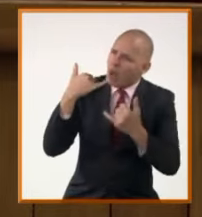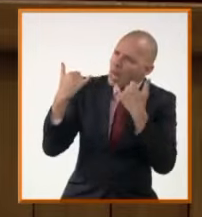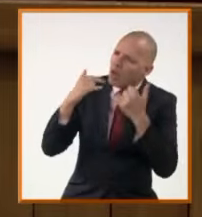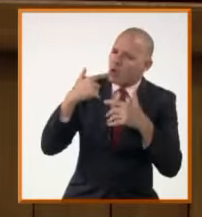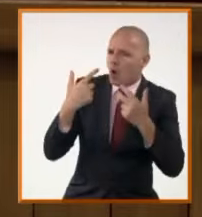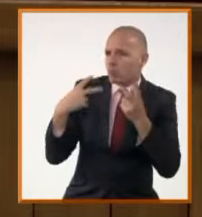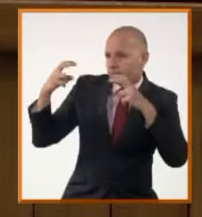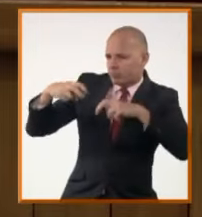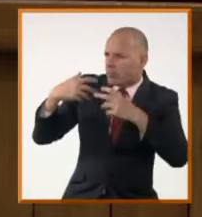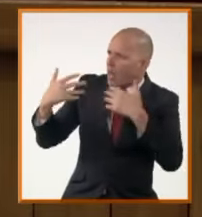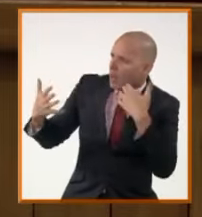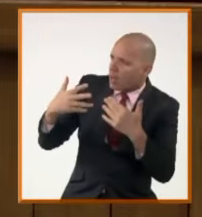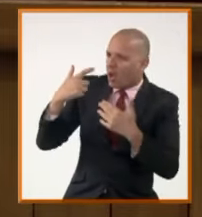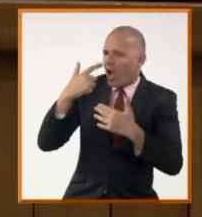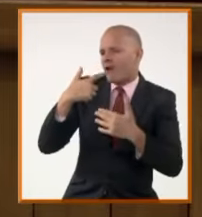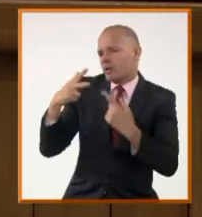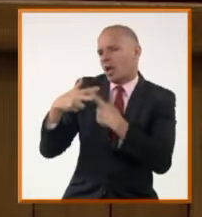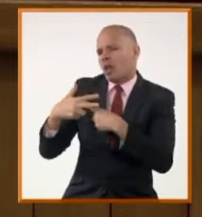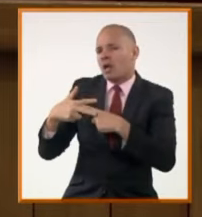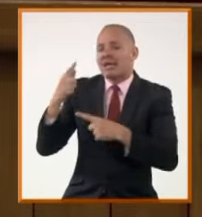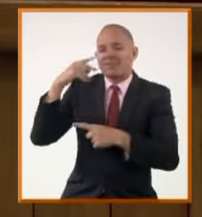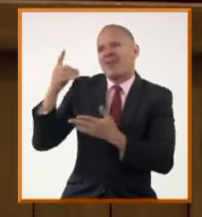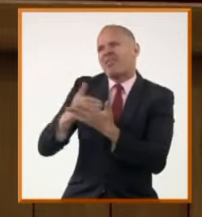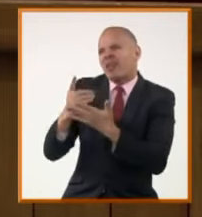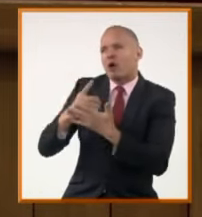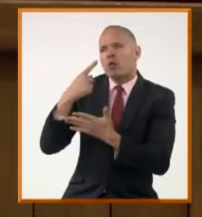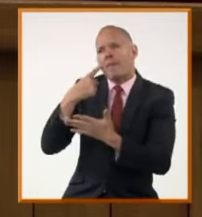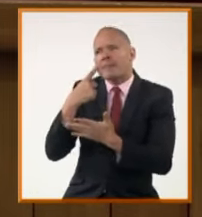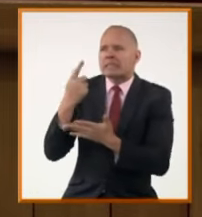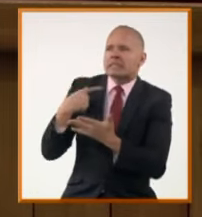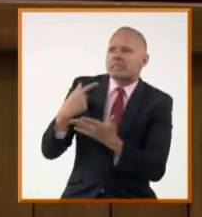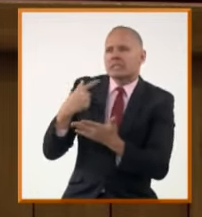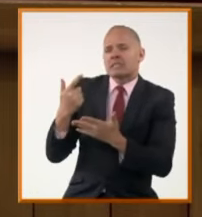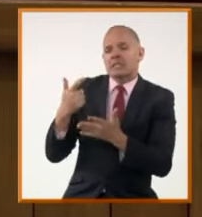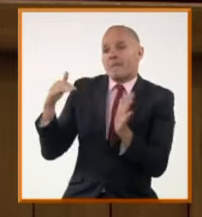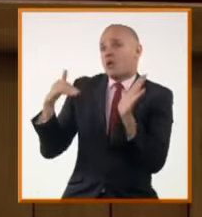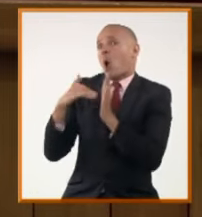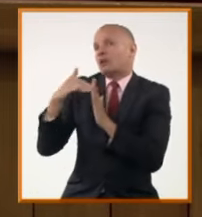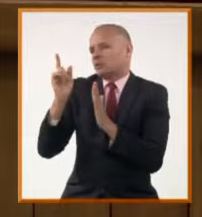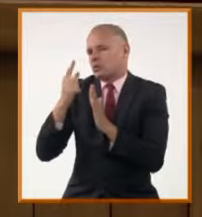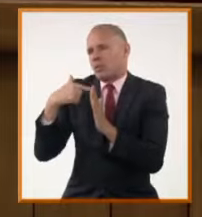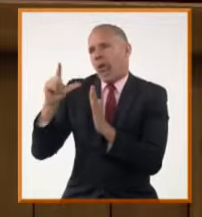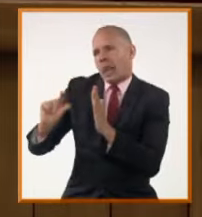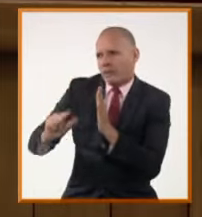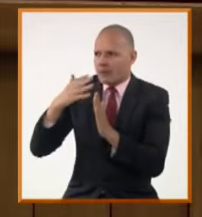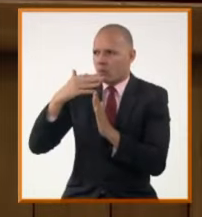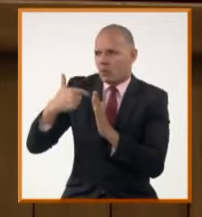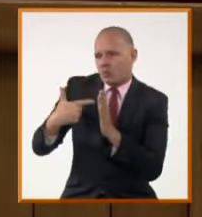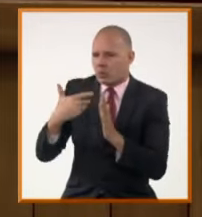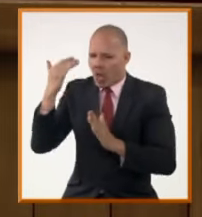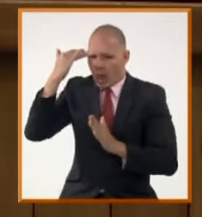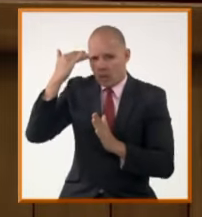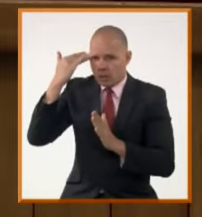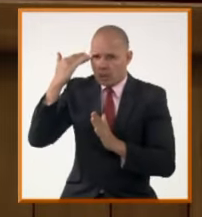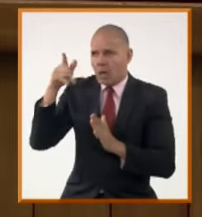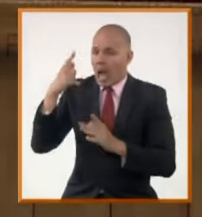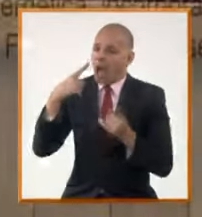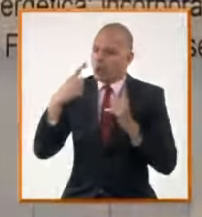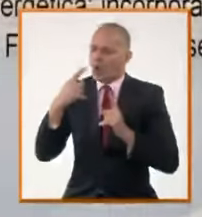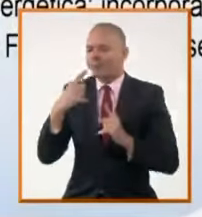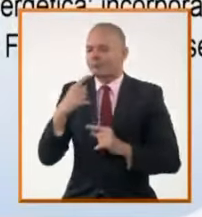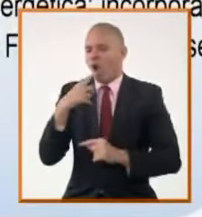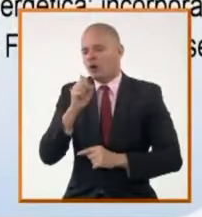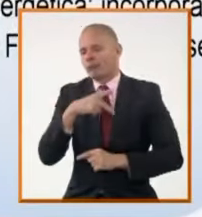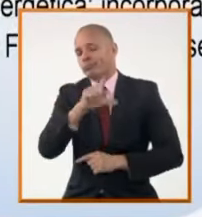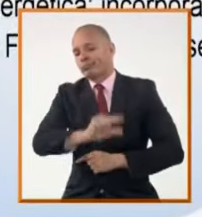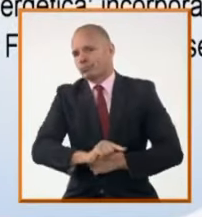renegociar deuda, lo cual nos permite avanzar en estos momentos complejos. Aumentar la